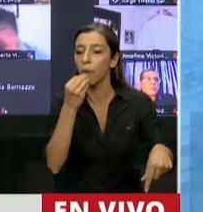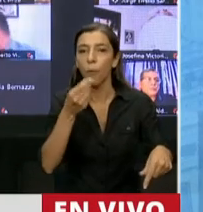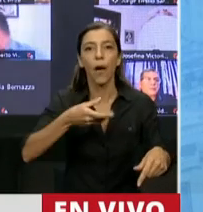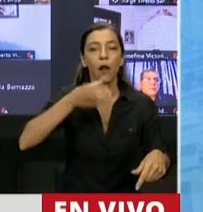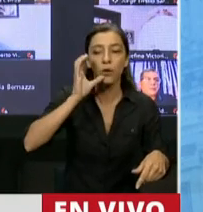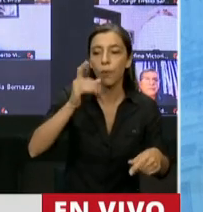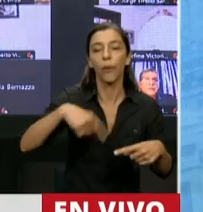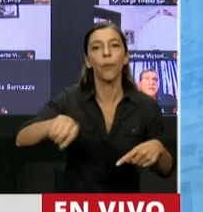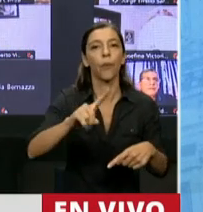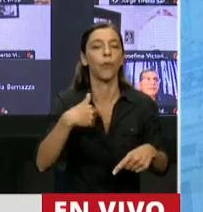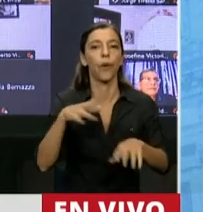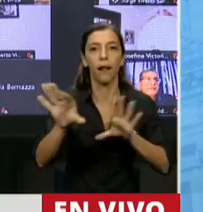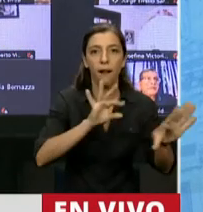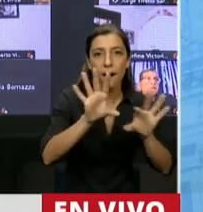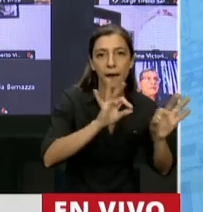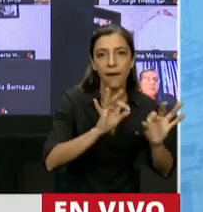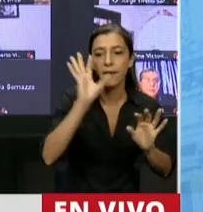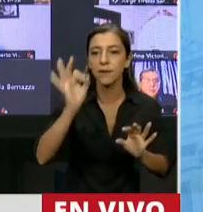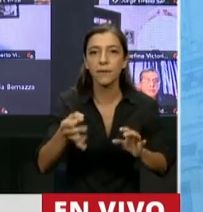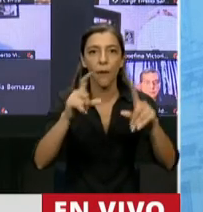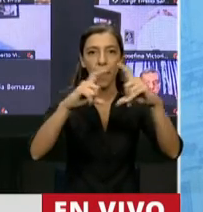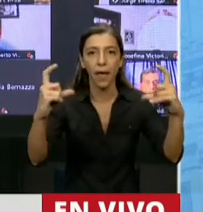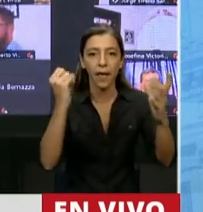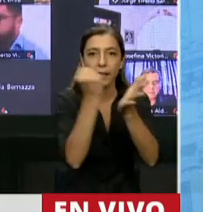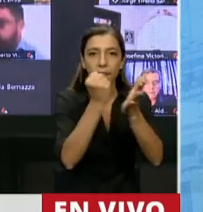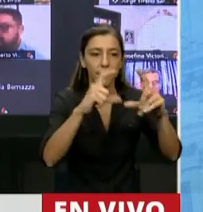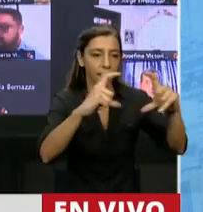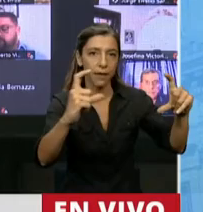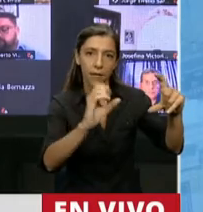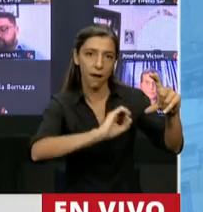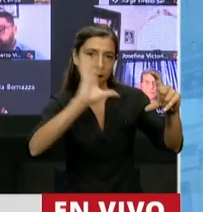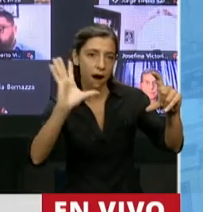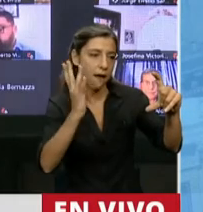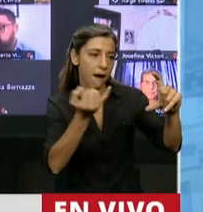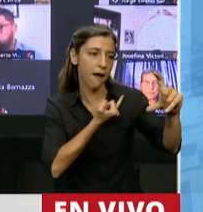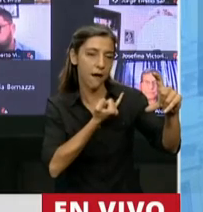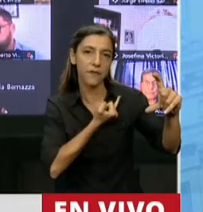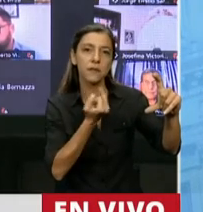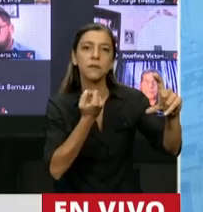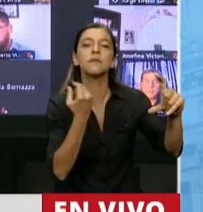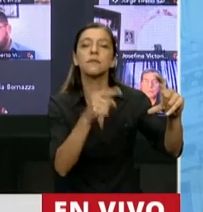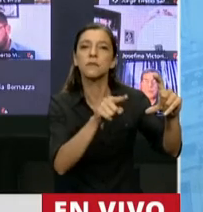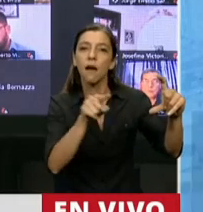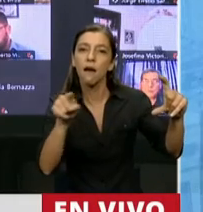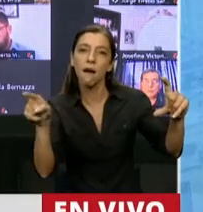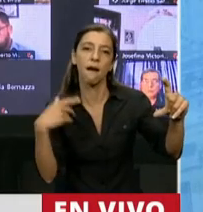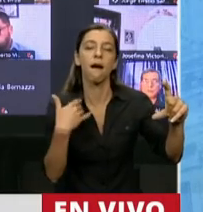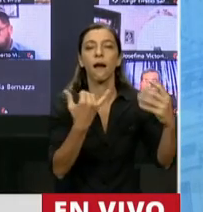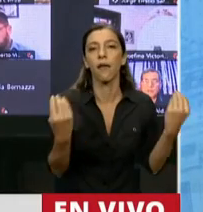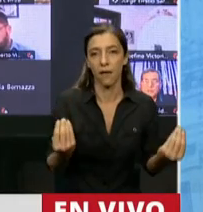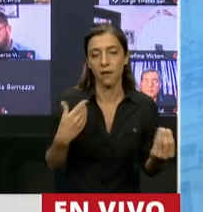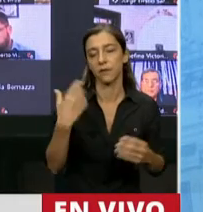saludable. En ese sentido, la ley de etiquetado frontal resulta necesaria para que los argentinos y las